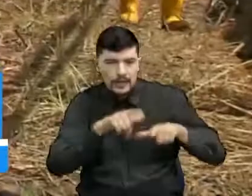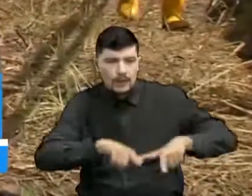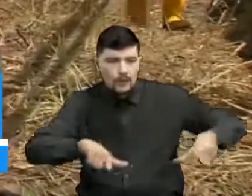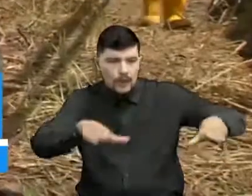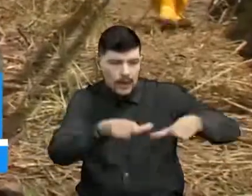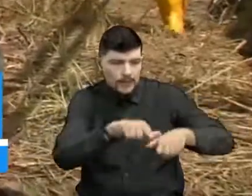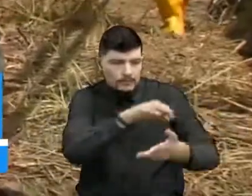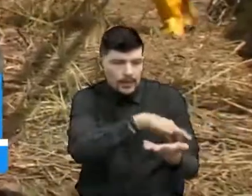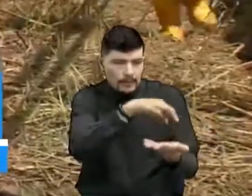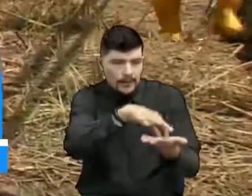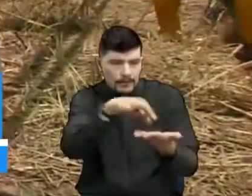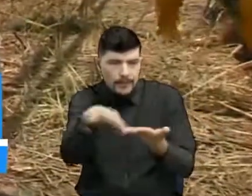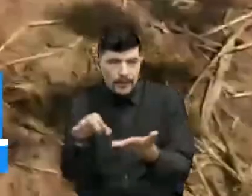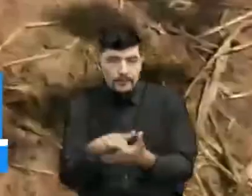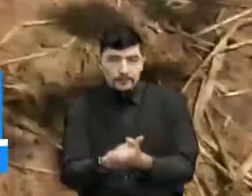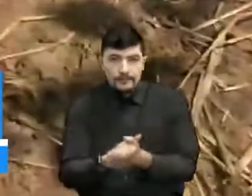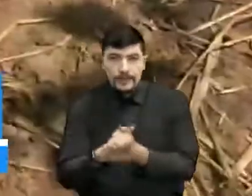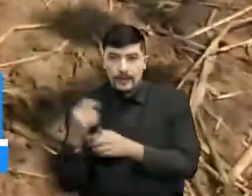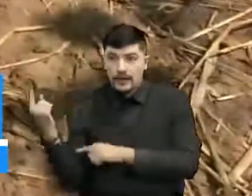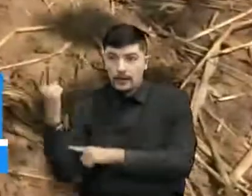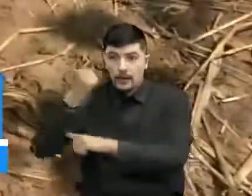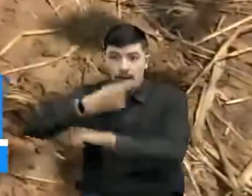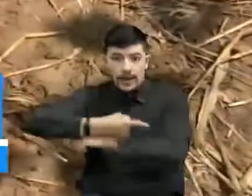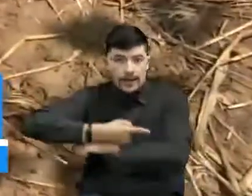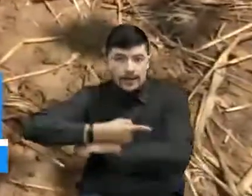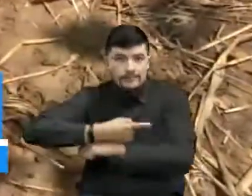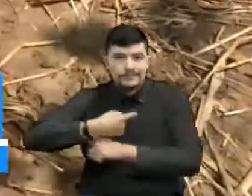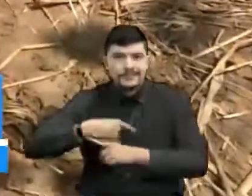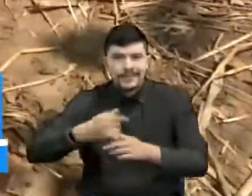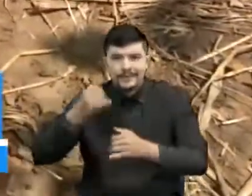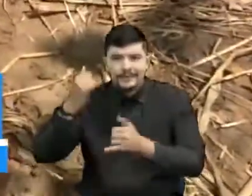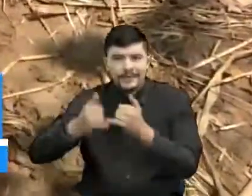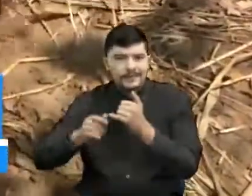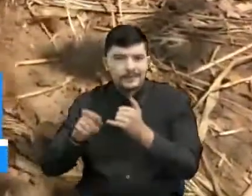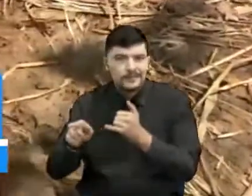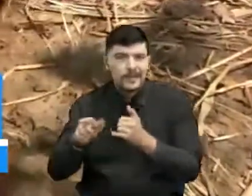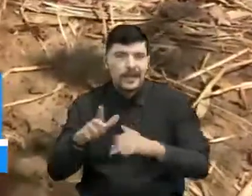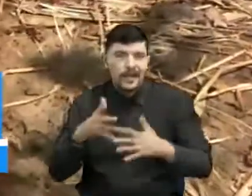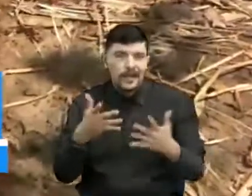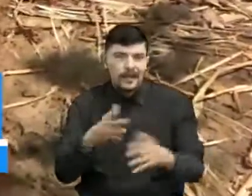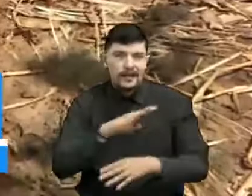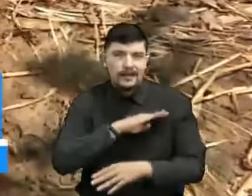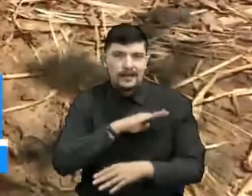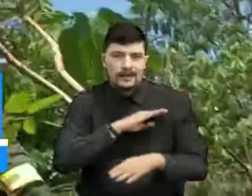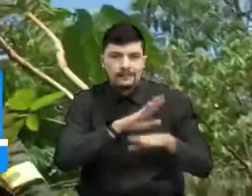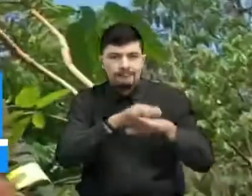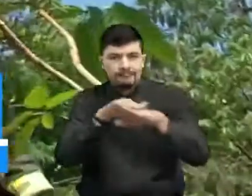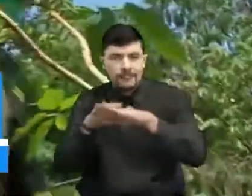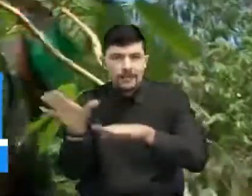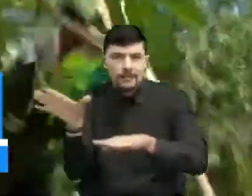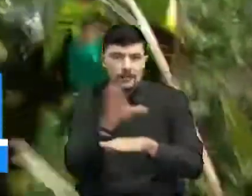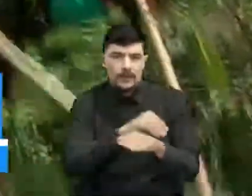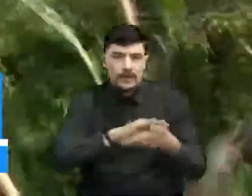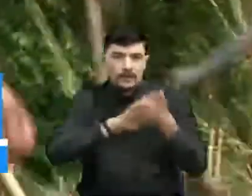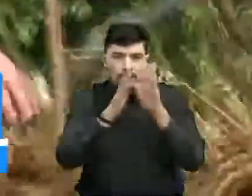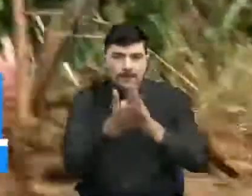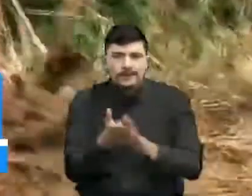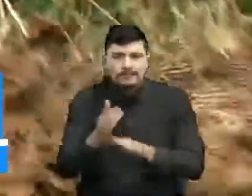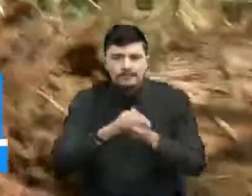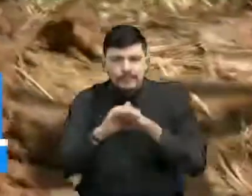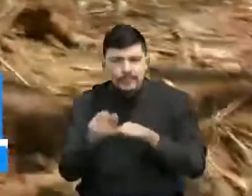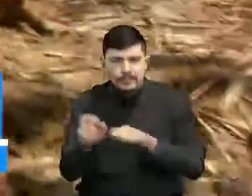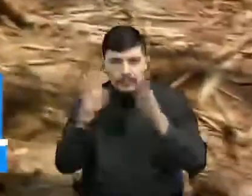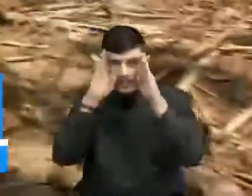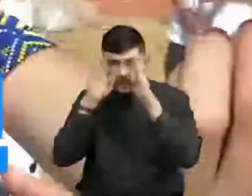con la adecuación. Al final de la jornada, el alcalde llamó a los habitantes de la zona a vigilar y cuidar estos árboles. En 7 puntos diferentes venimos